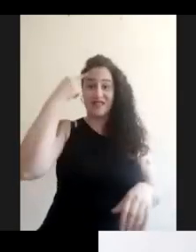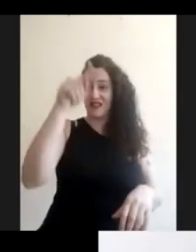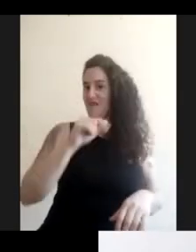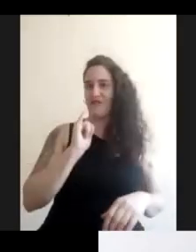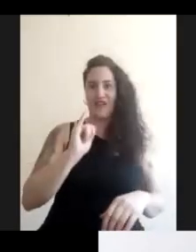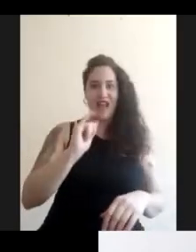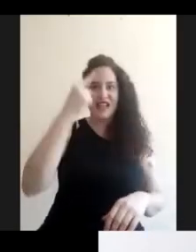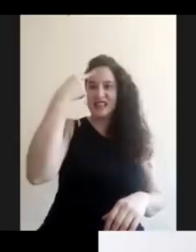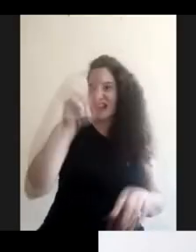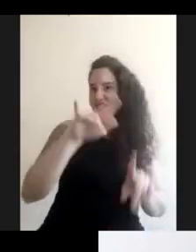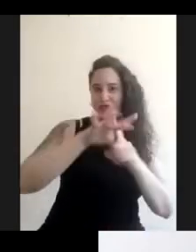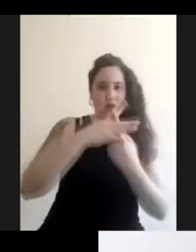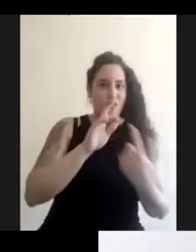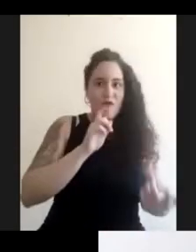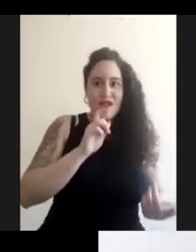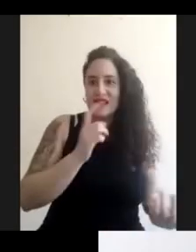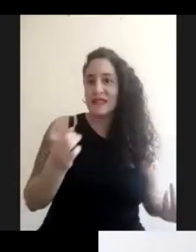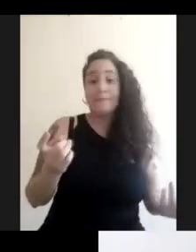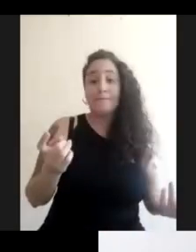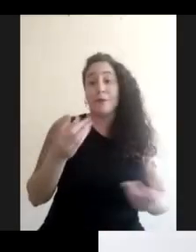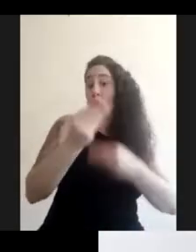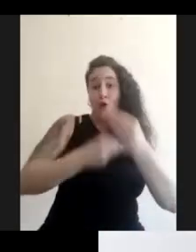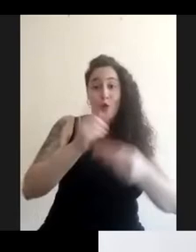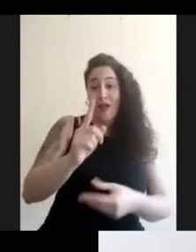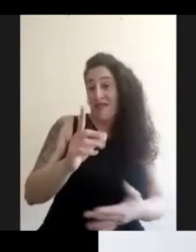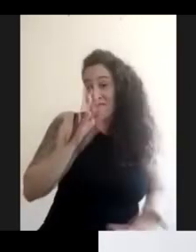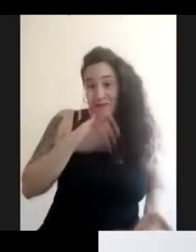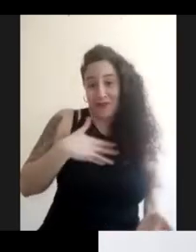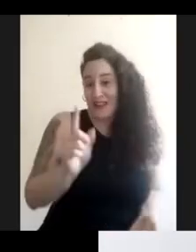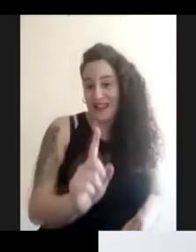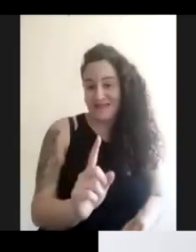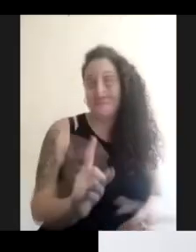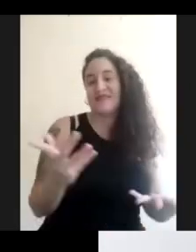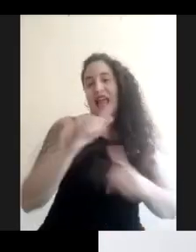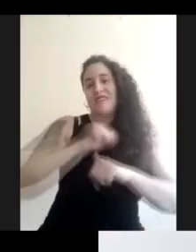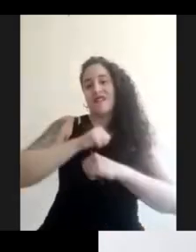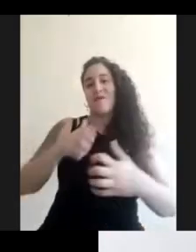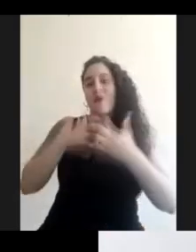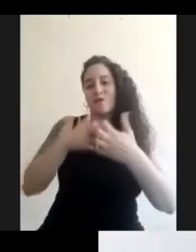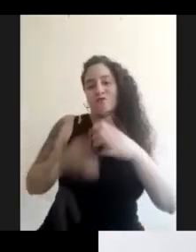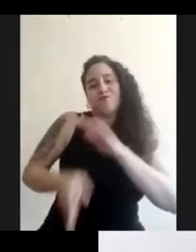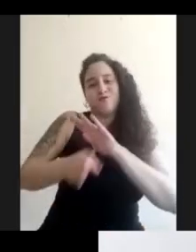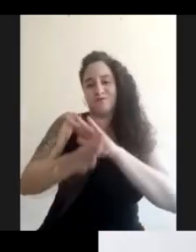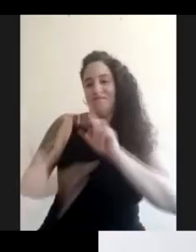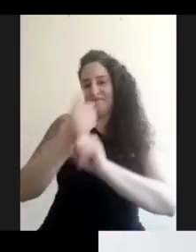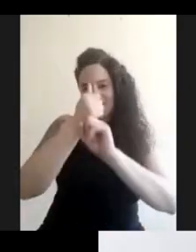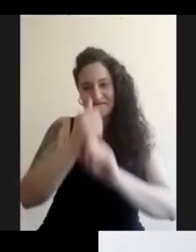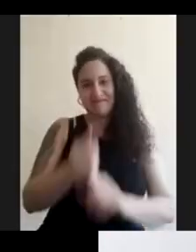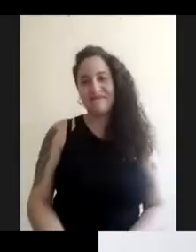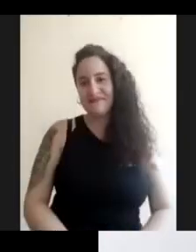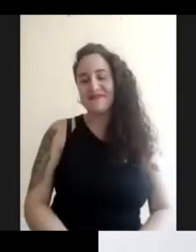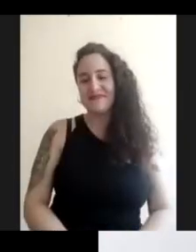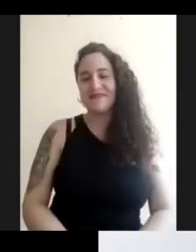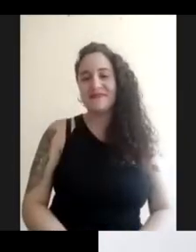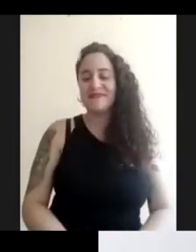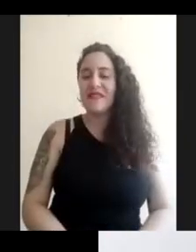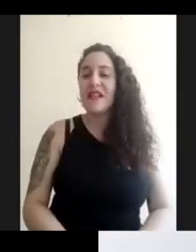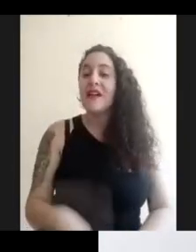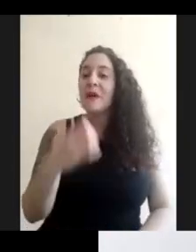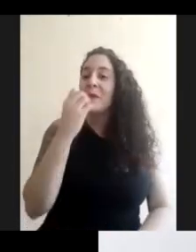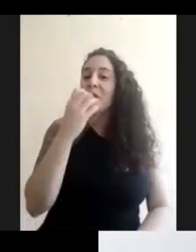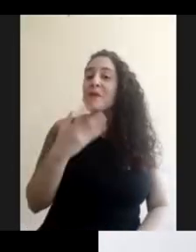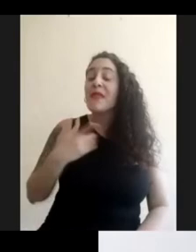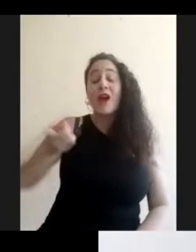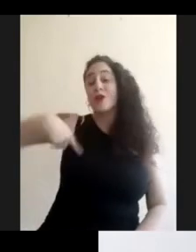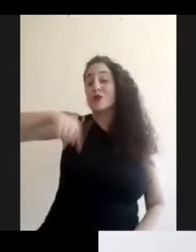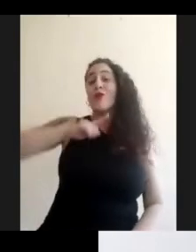no lo hace porque no quiere, y esperamos que con la lucha lo consigamos. Bueno, nosotros nos gusta terminar